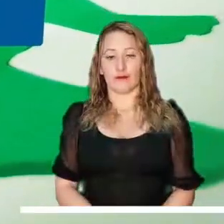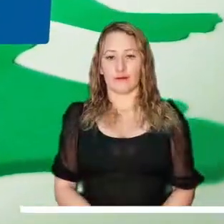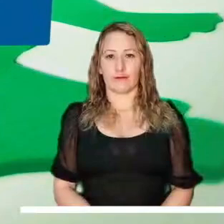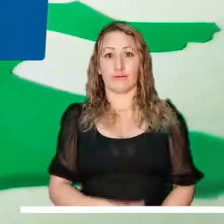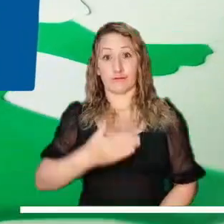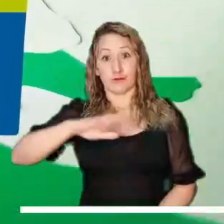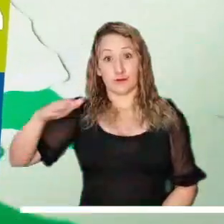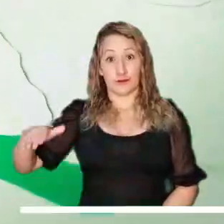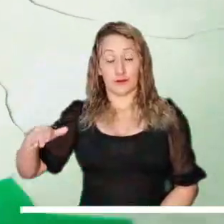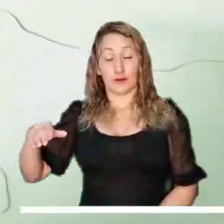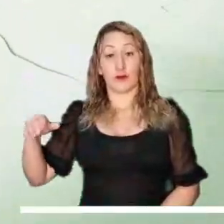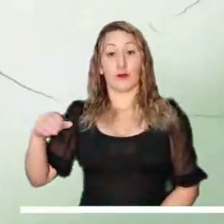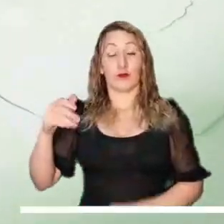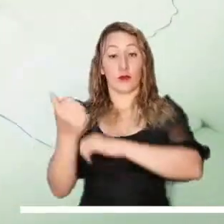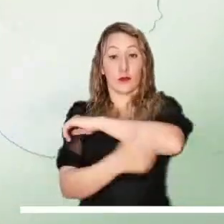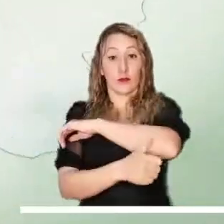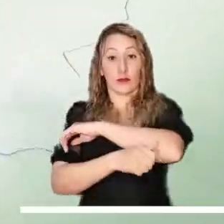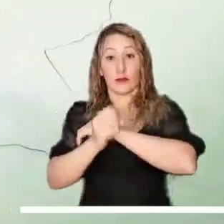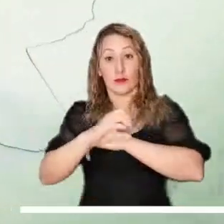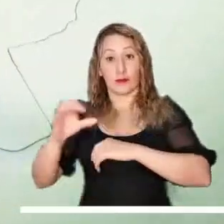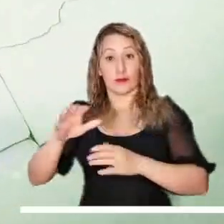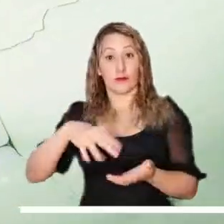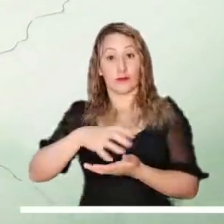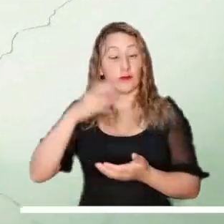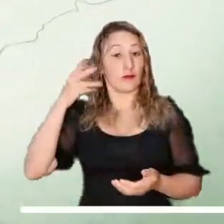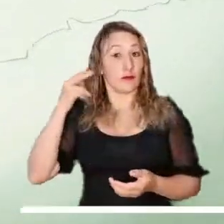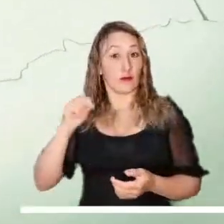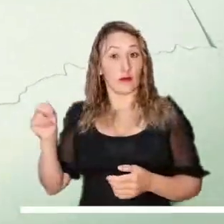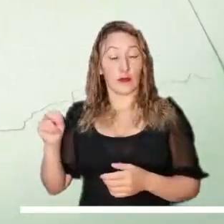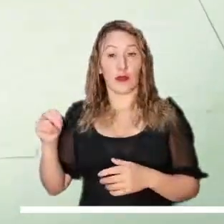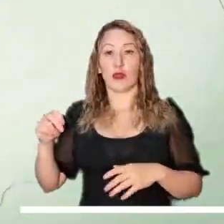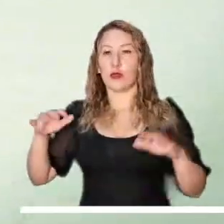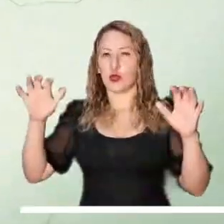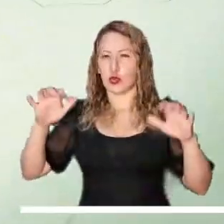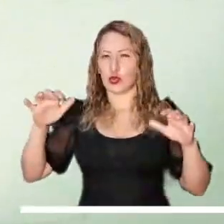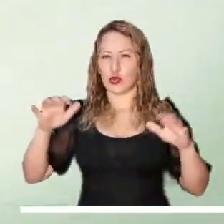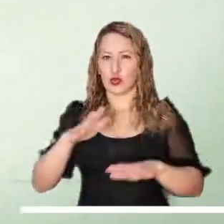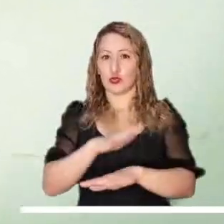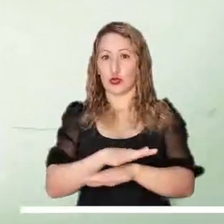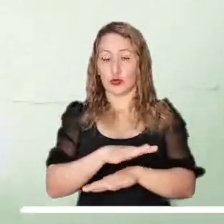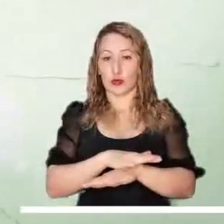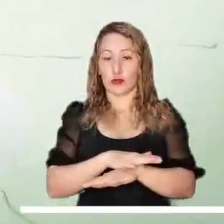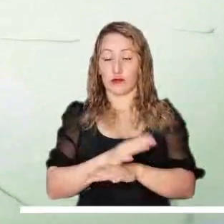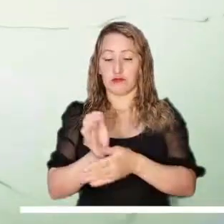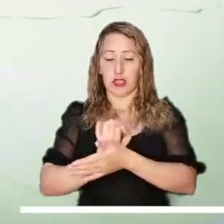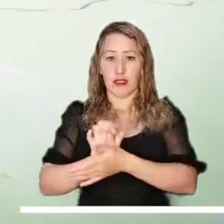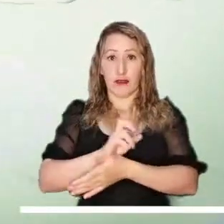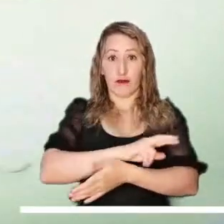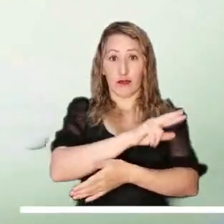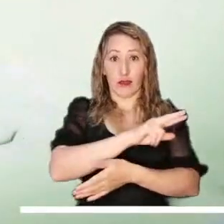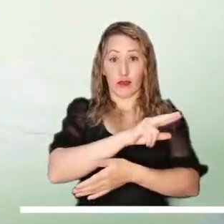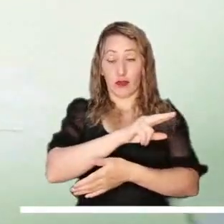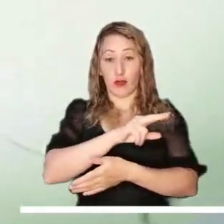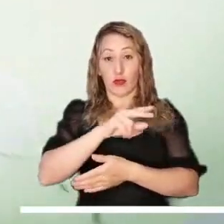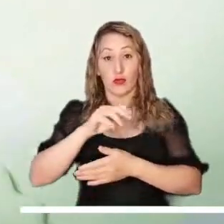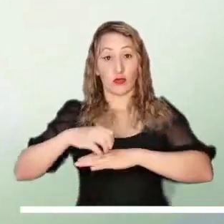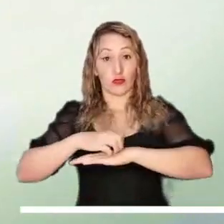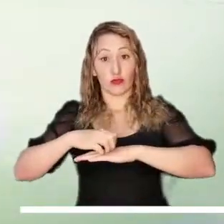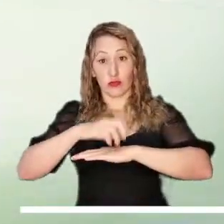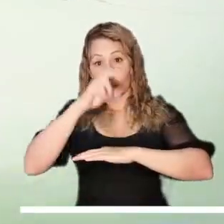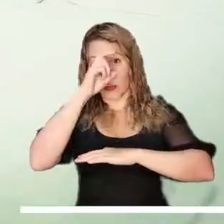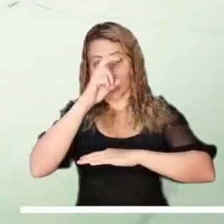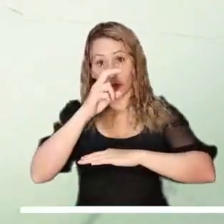Cauca, lluvias ligeras se anticipan en Cauca y en Nariño. Antioquia, el occidente de Boyacá y los Santanderes prometen una